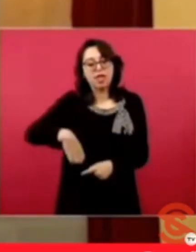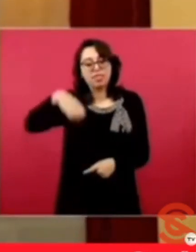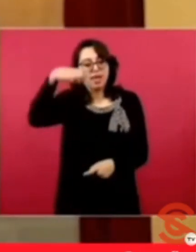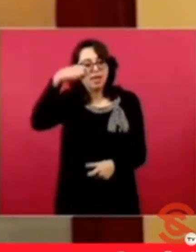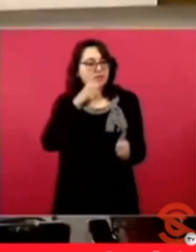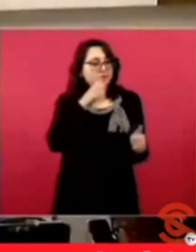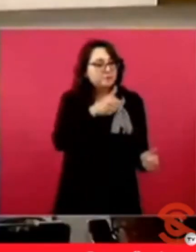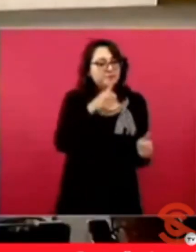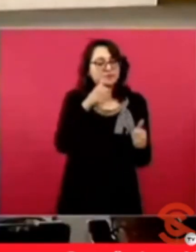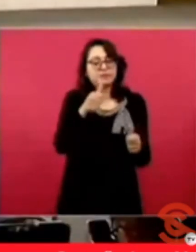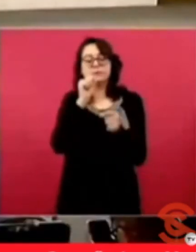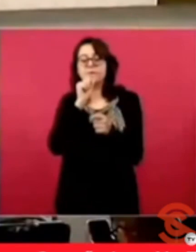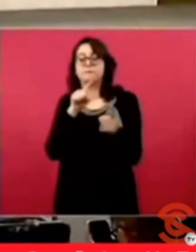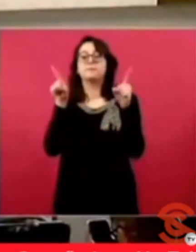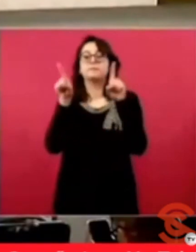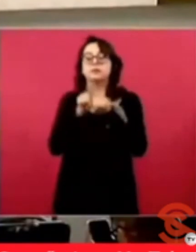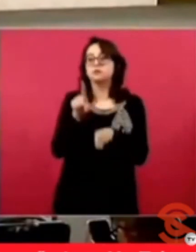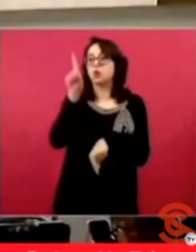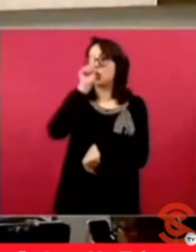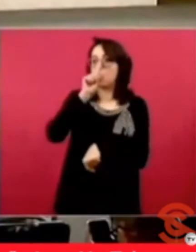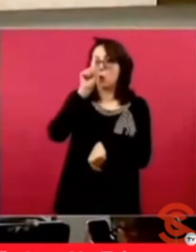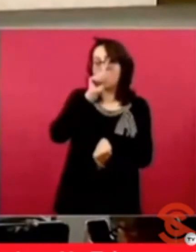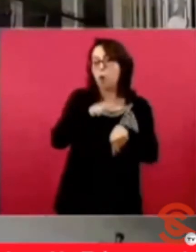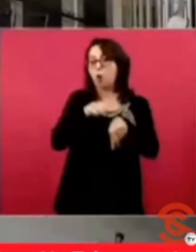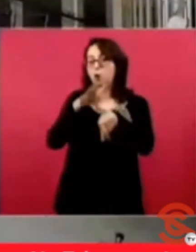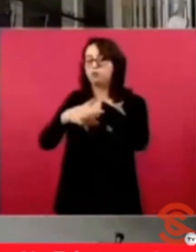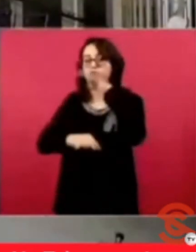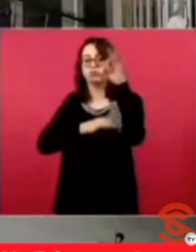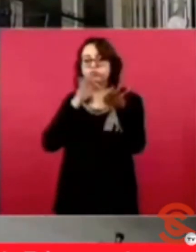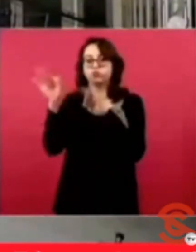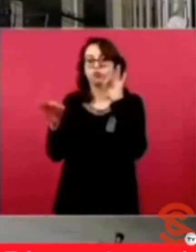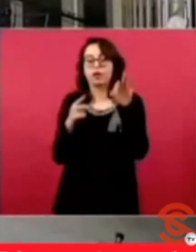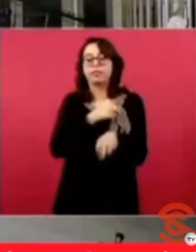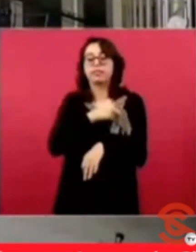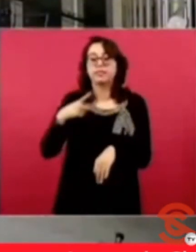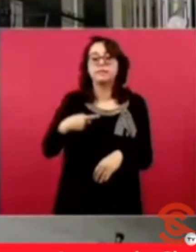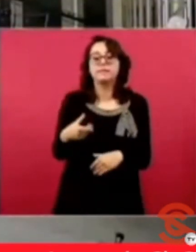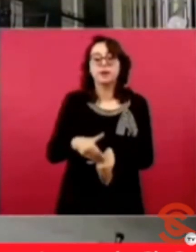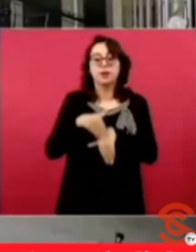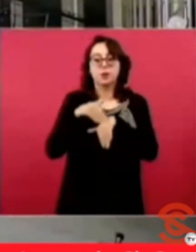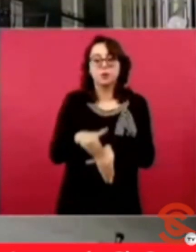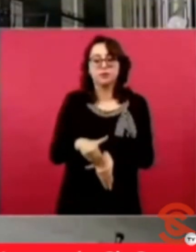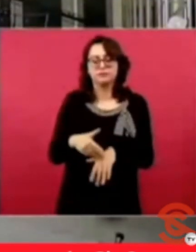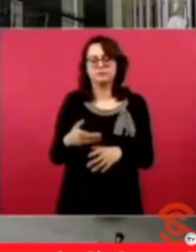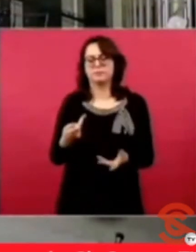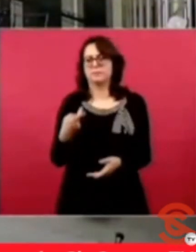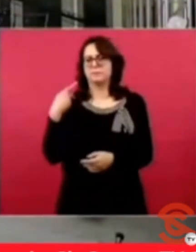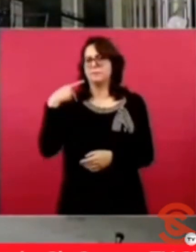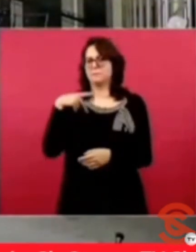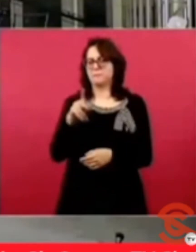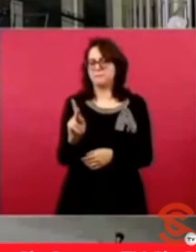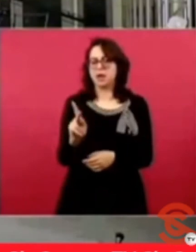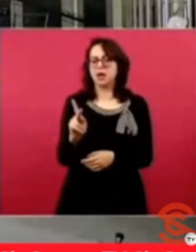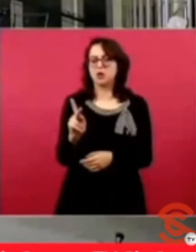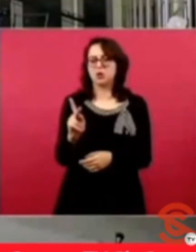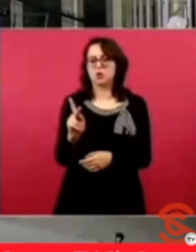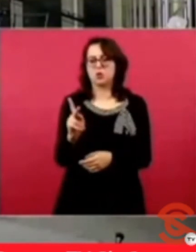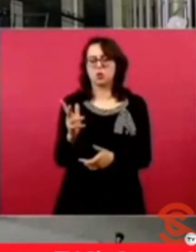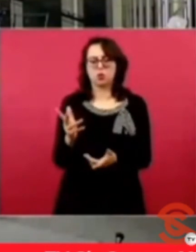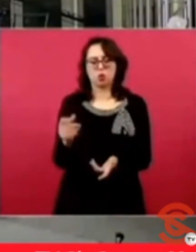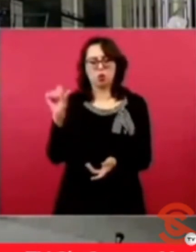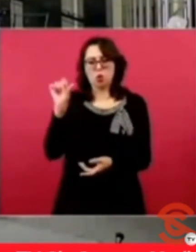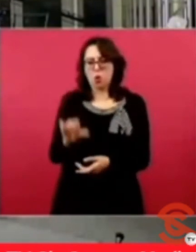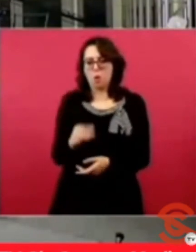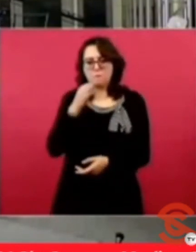las indicaciones del sector salud y de protección civil. Pero no tenemos hoy, no nos